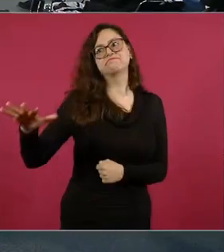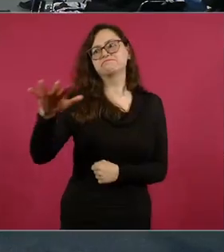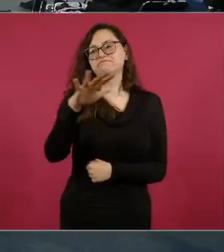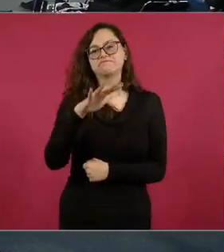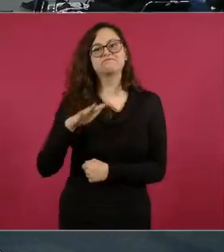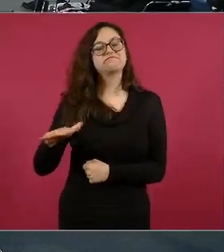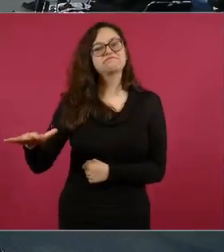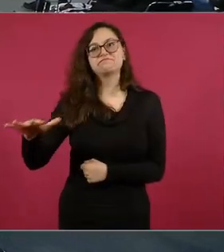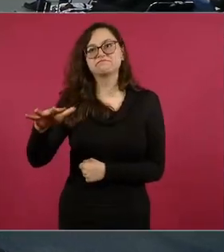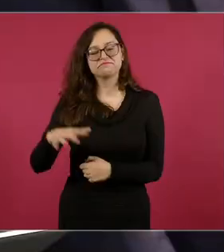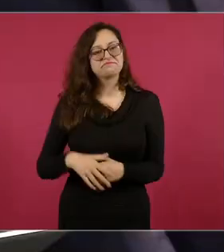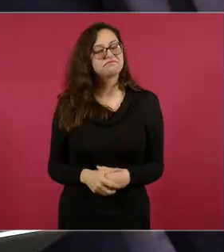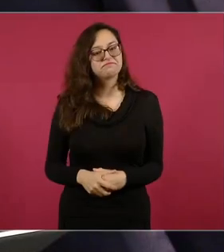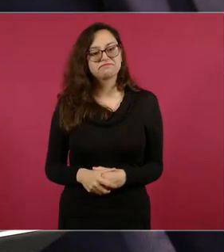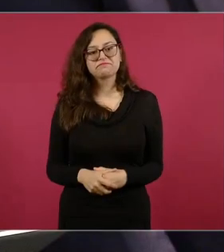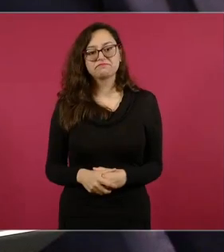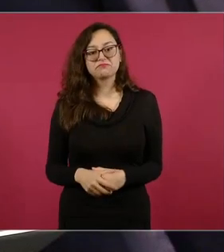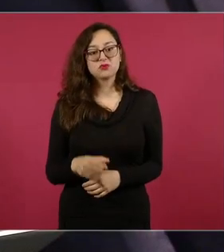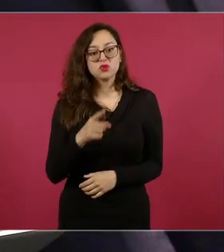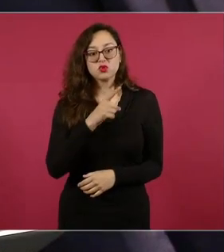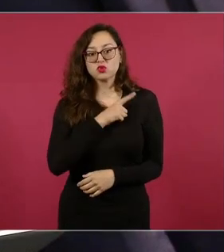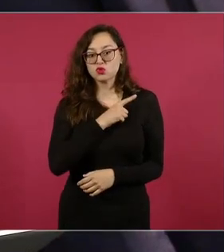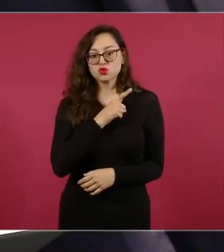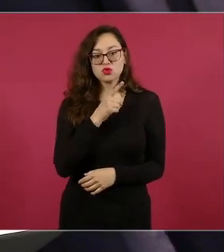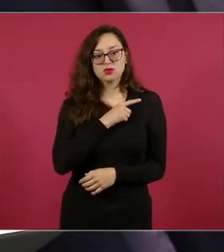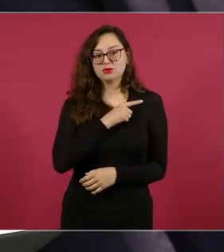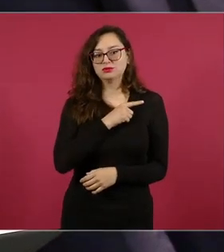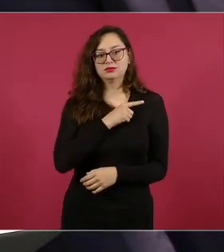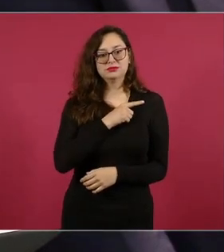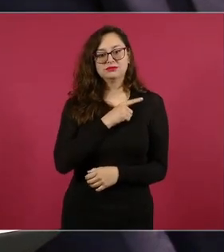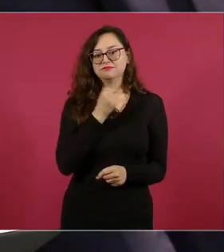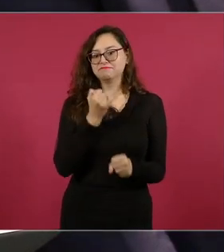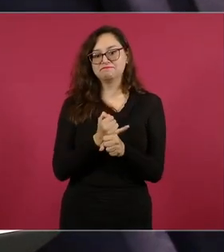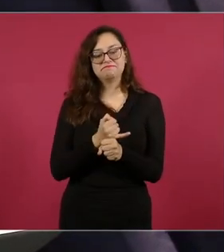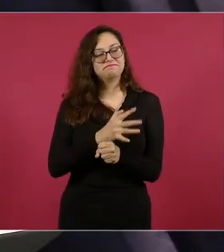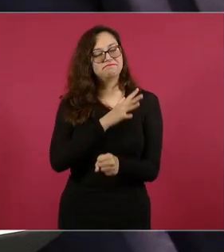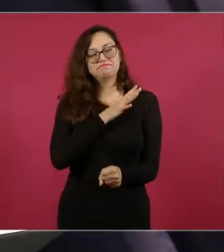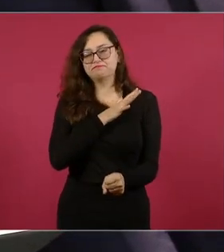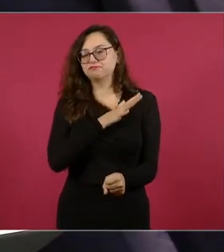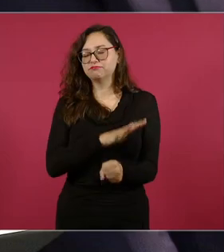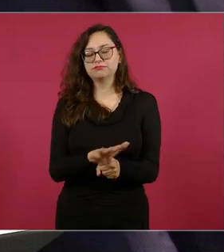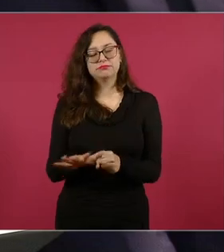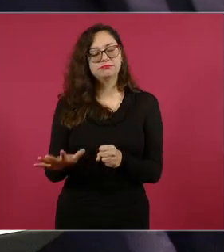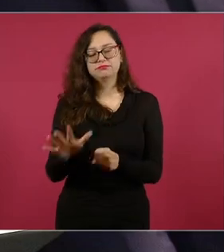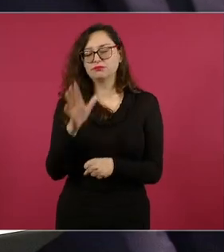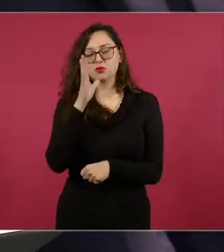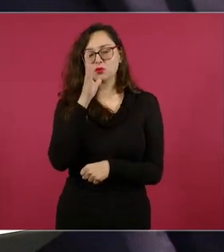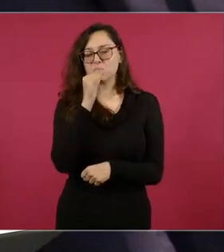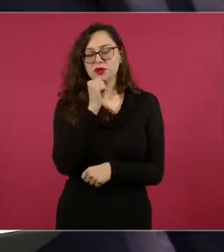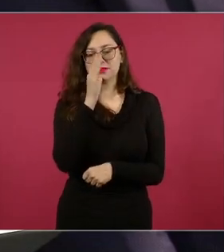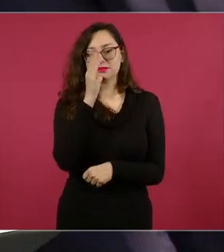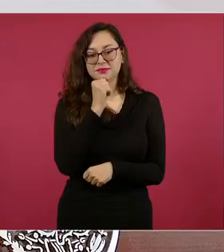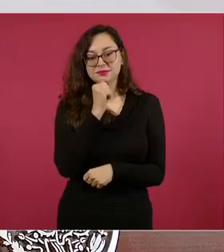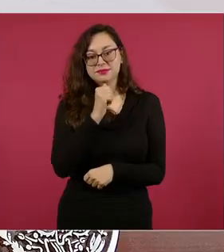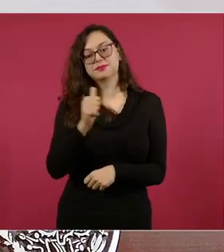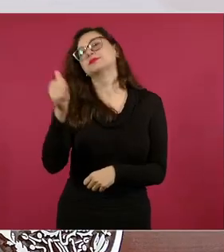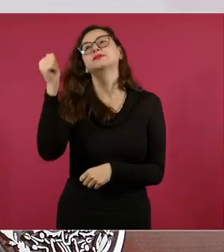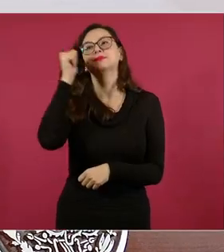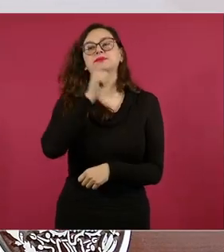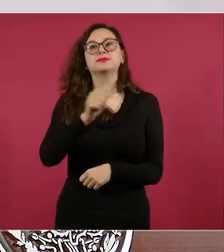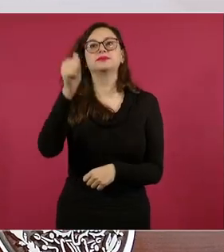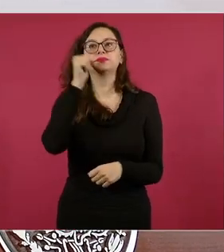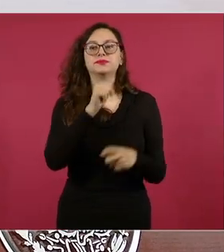No hubiese yo salido adelante sin el apoyo de la gente. Siempre, siempre, siempre